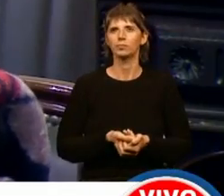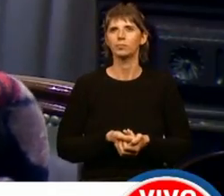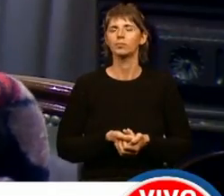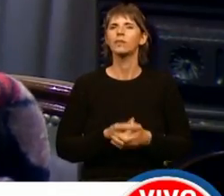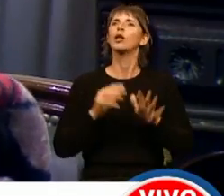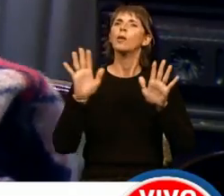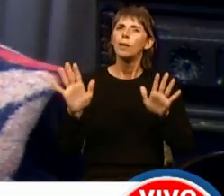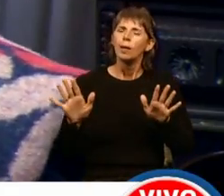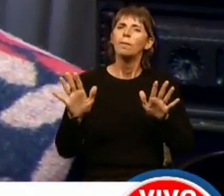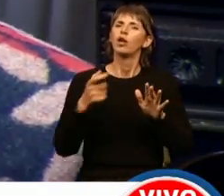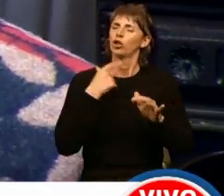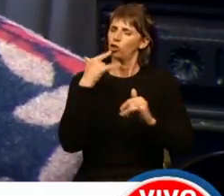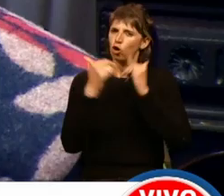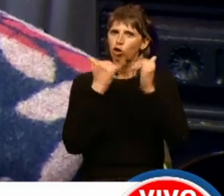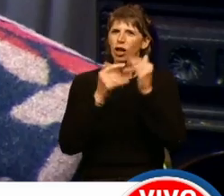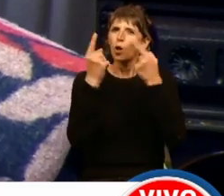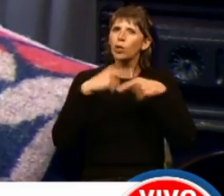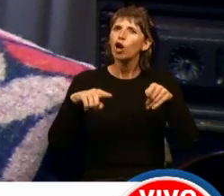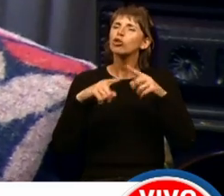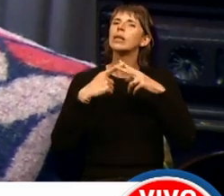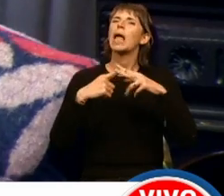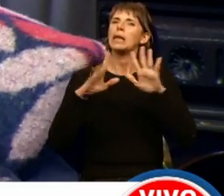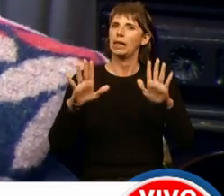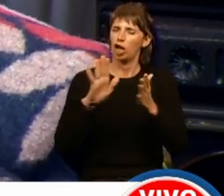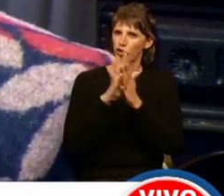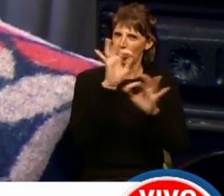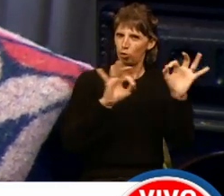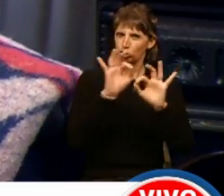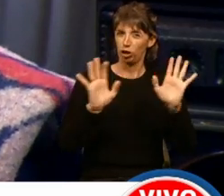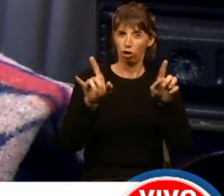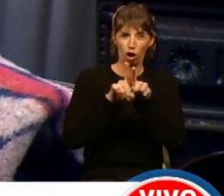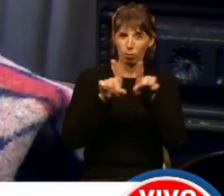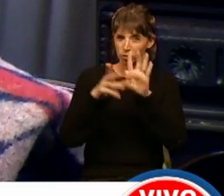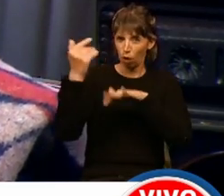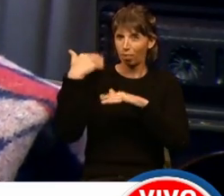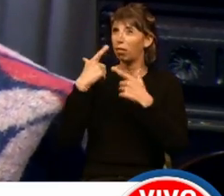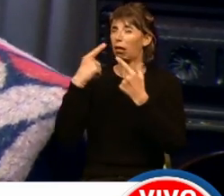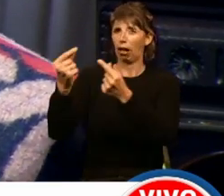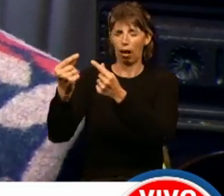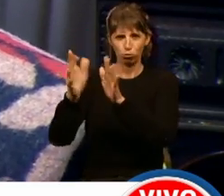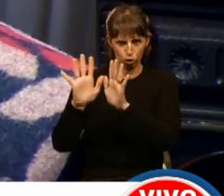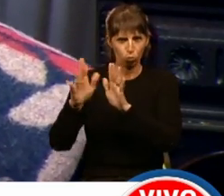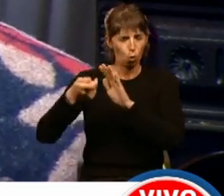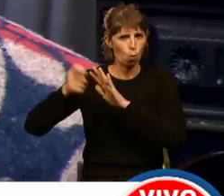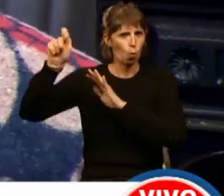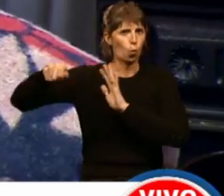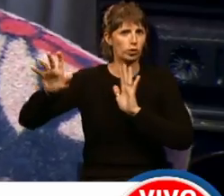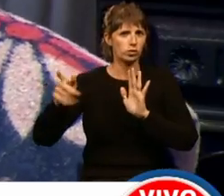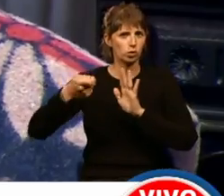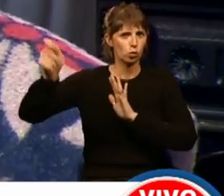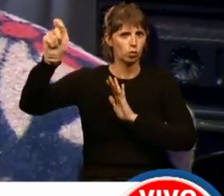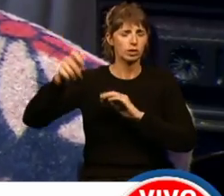pero no quiero dejar pasar algunas cuestiones técnicas del proyecto era lo mismo que reclamábamos judicialmente los temas técnicos por